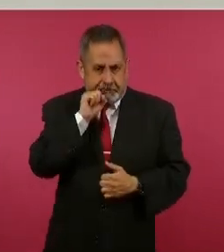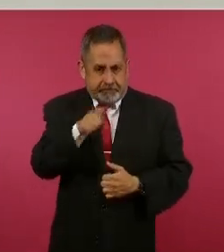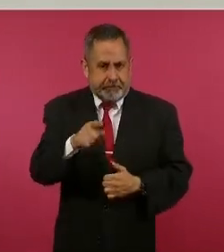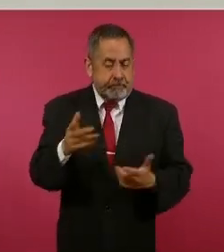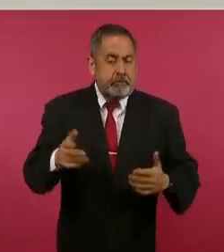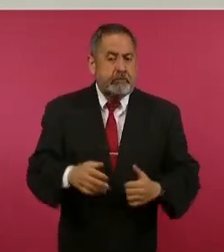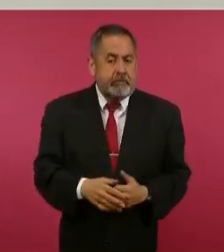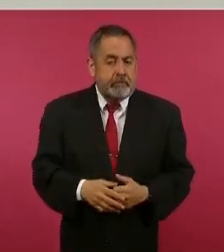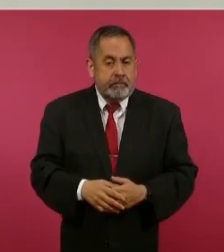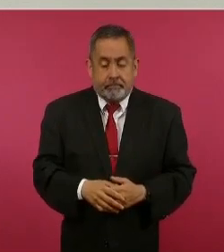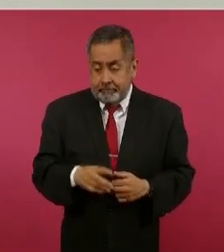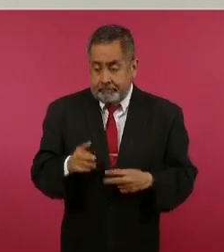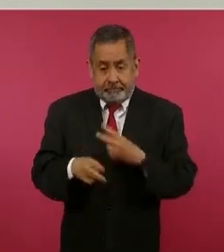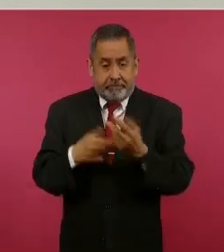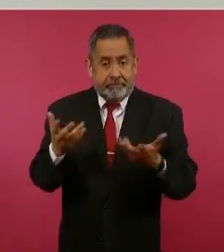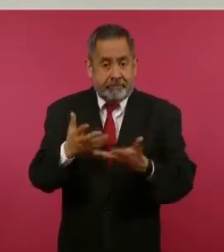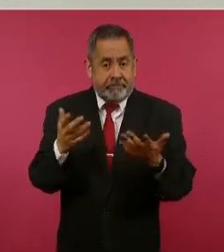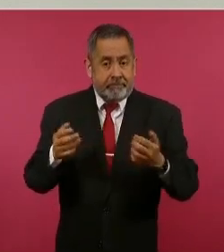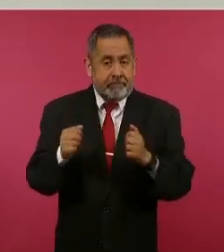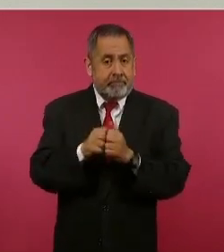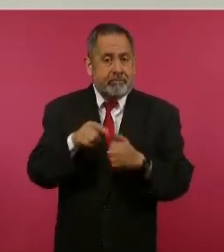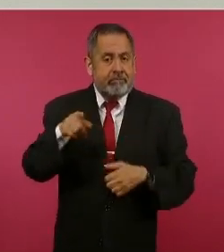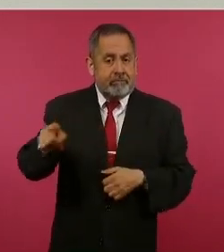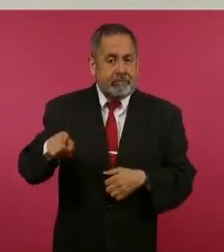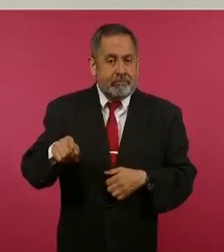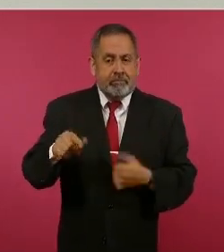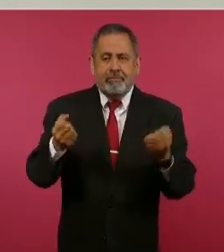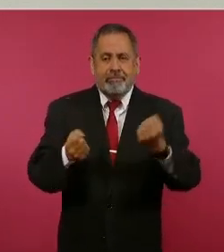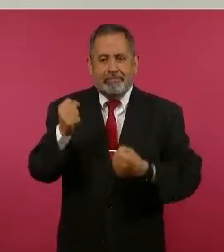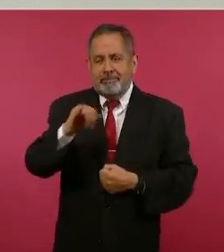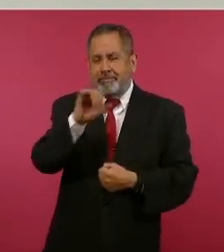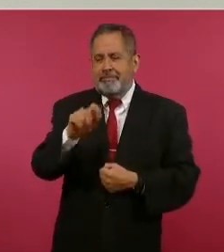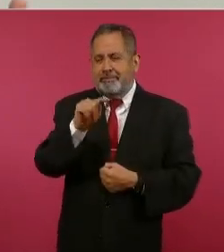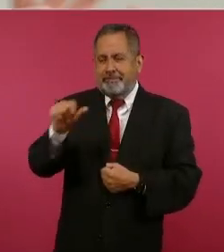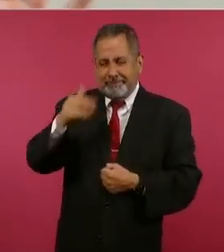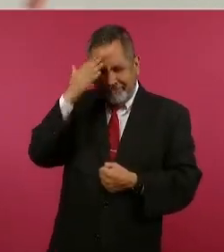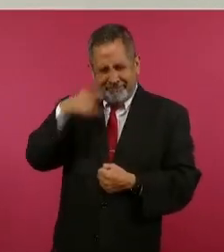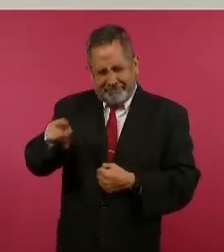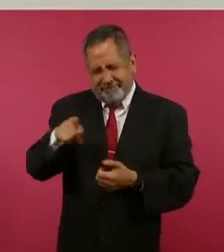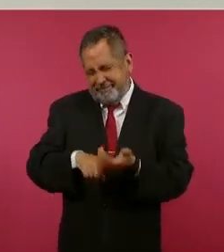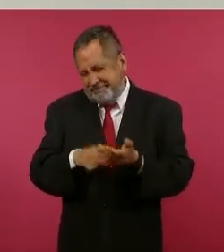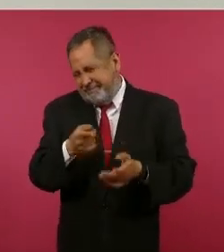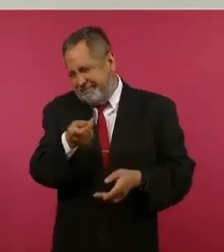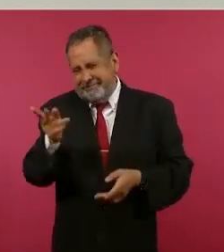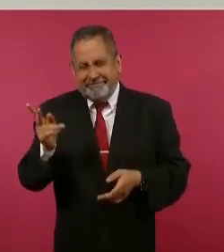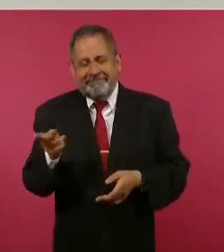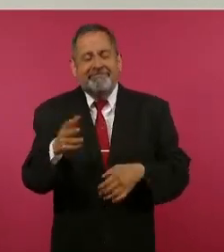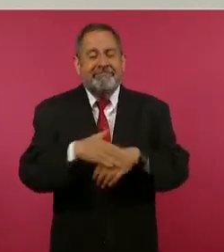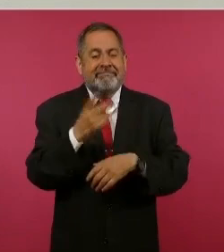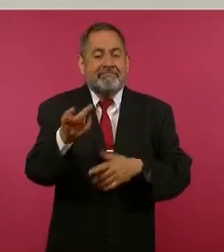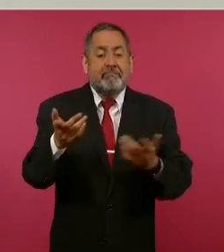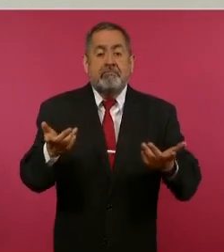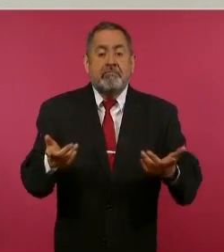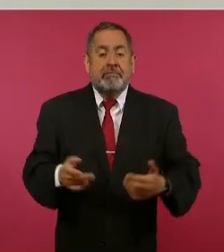pues, ¿qué va a hacer con los yetas que son tan famosos hoy en día? Le pregunto esto porque